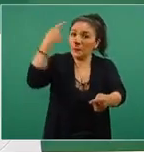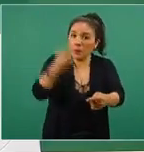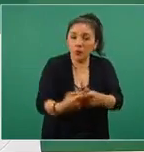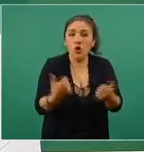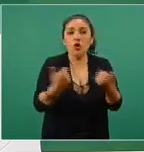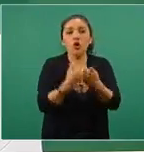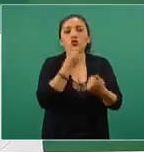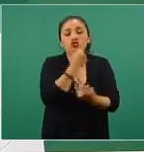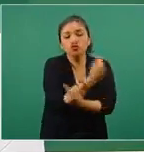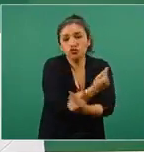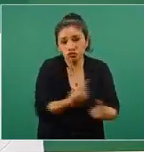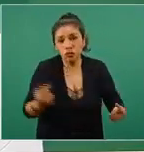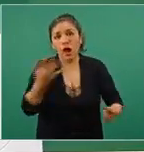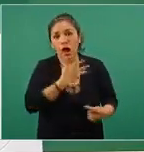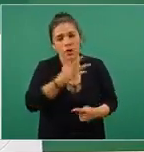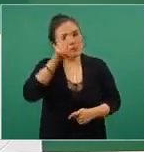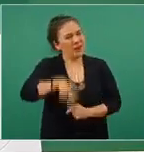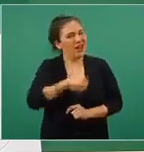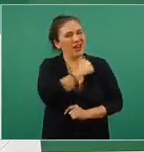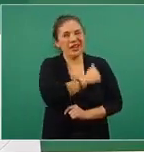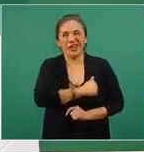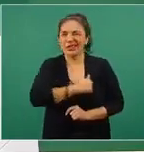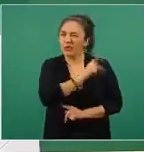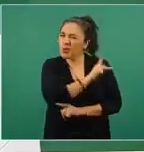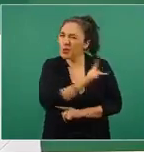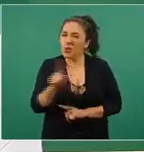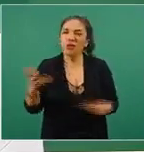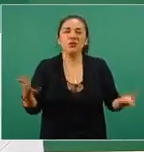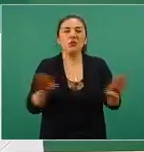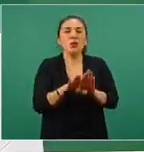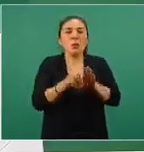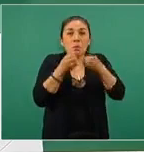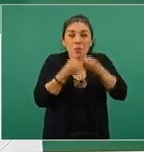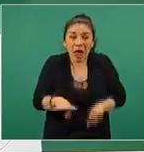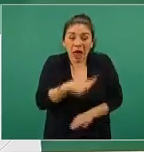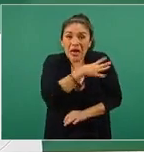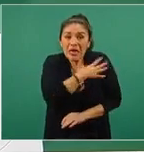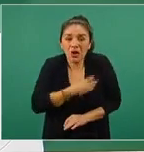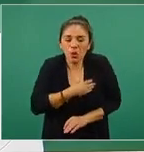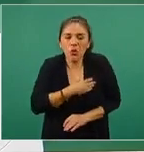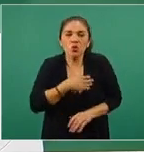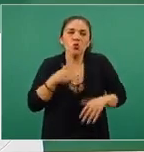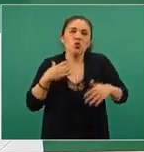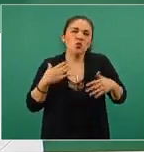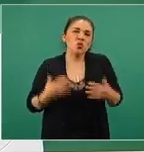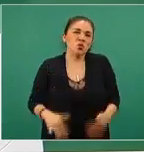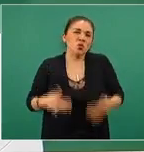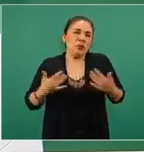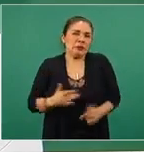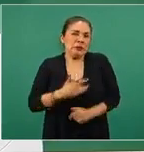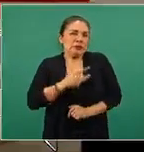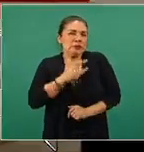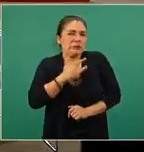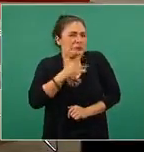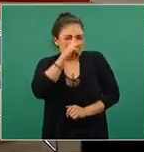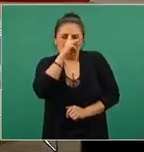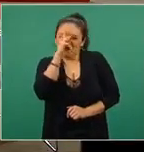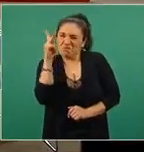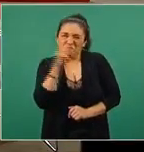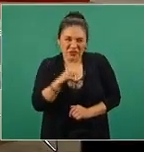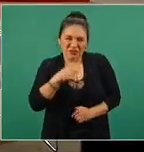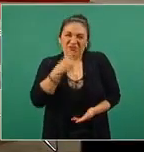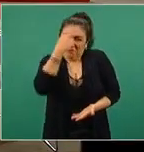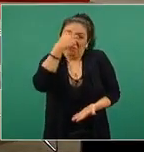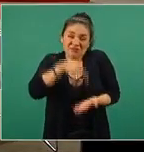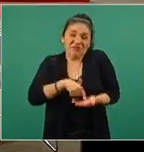en niñas y niños, muy lamentables todas. Perder a un hijo debe ser lo peor que le puede